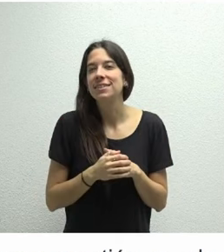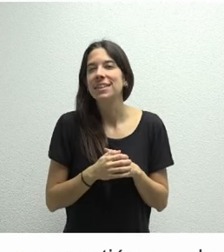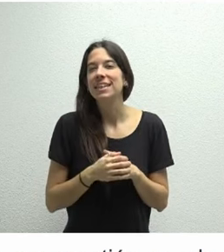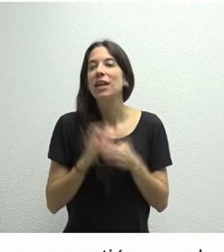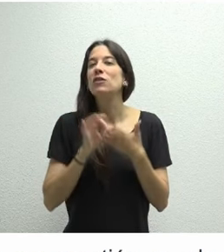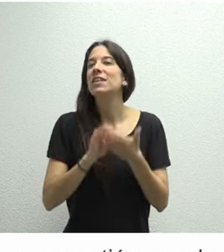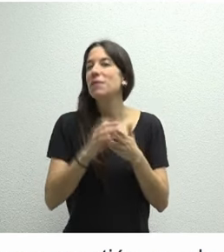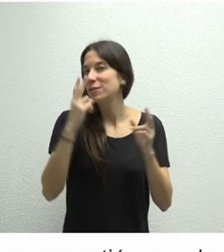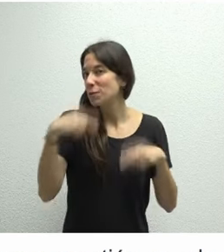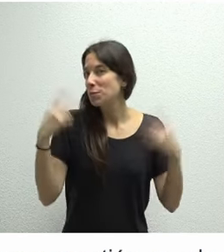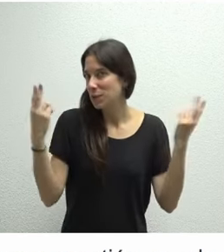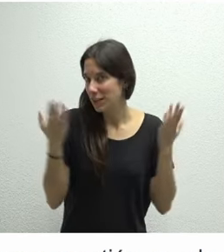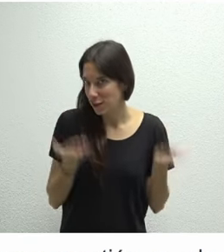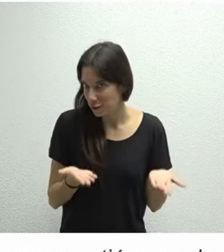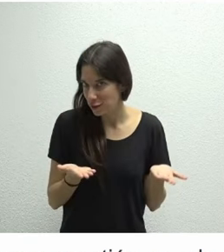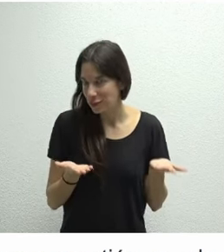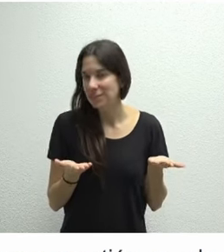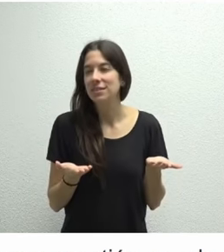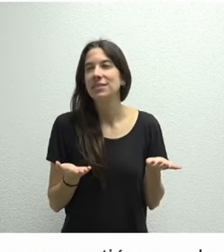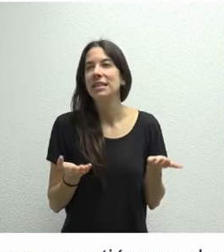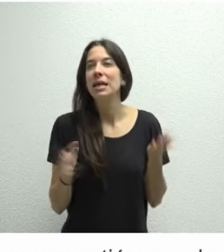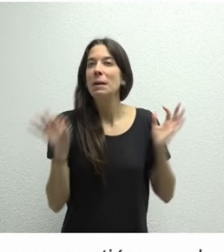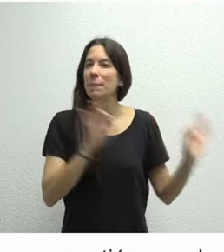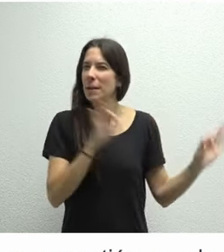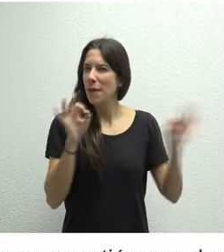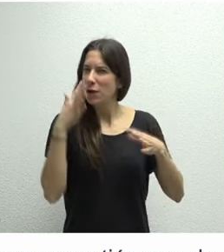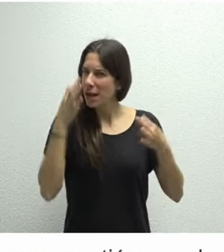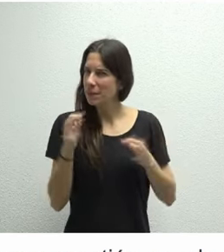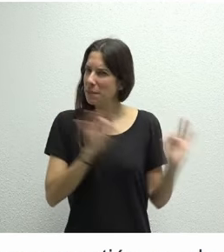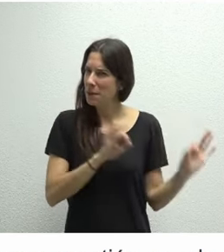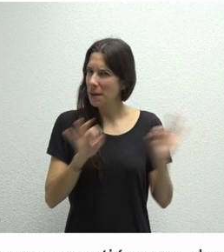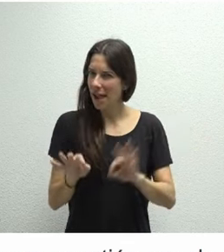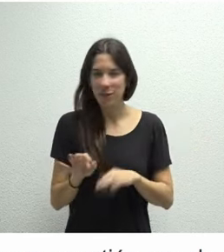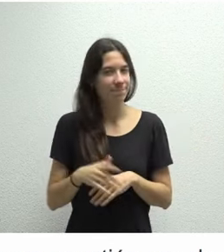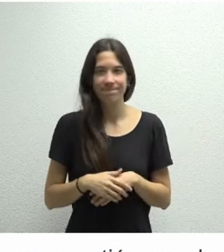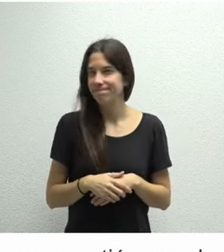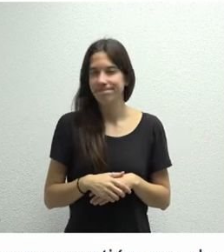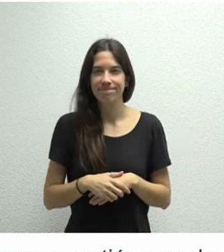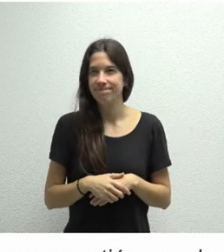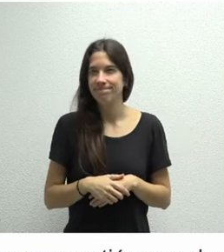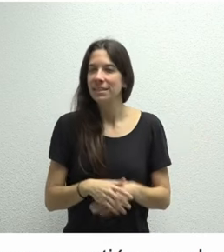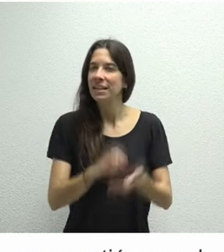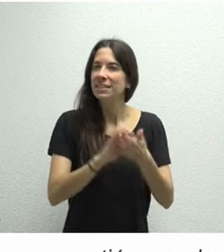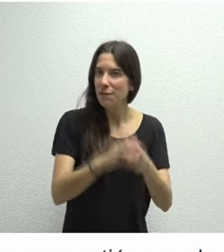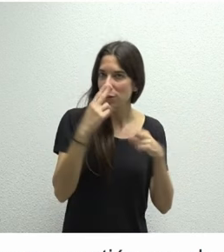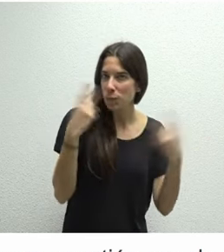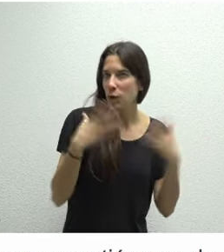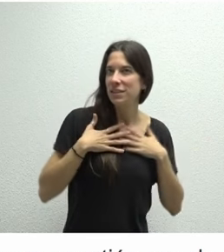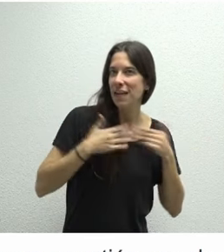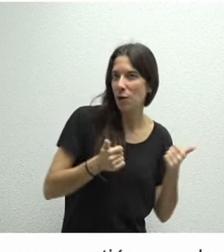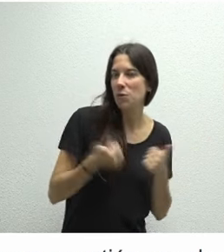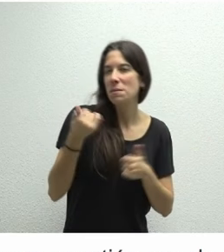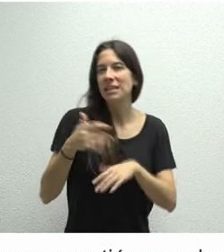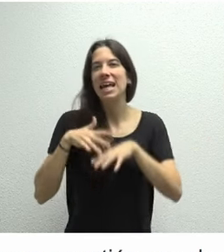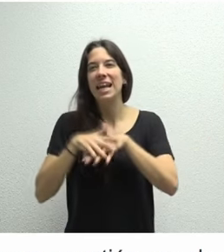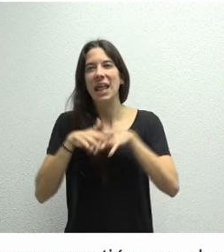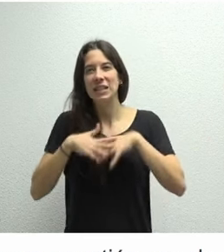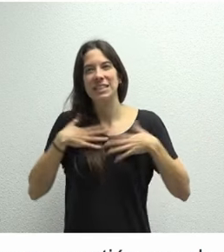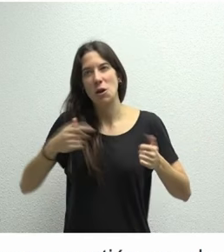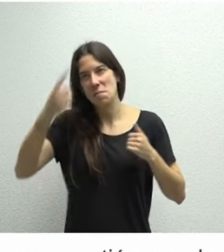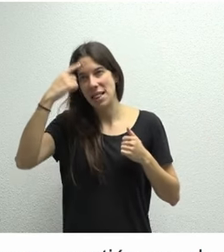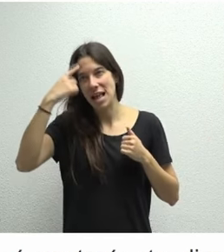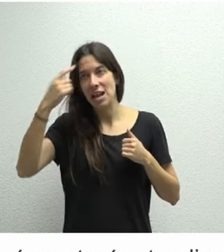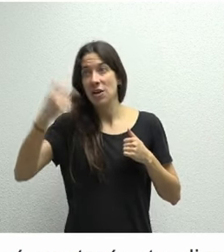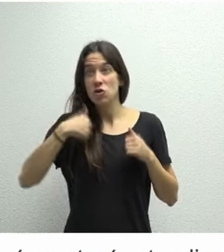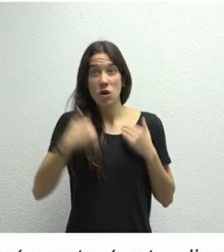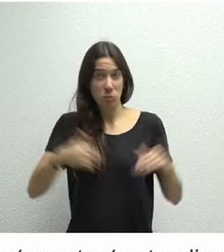servicios públicos no están preparados los servicios públicos de salud y las redes de salud mental Yo soy el responsable de toda la